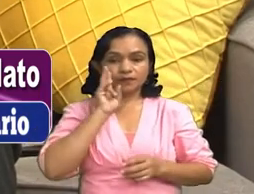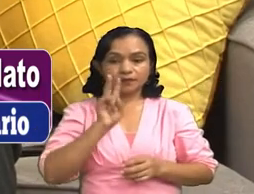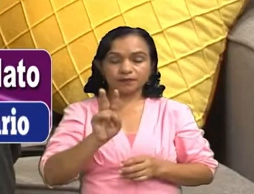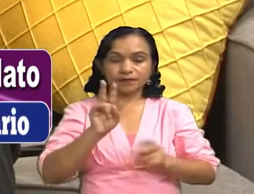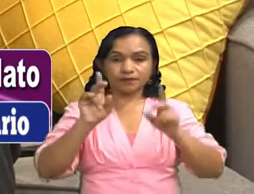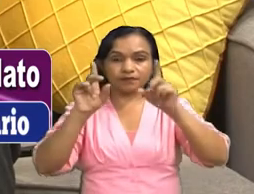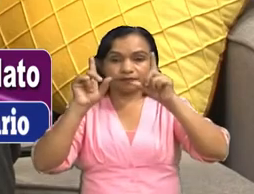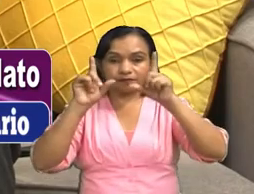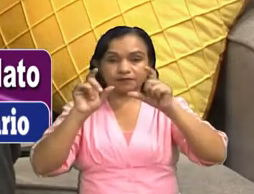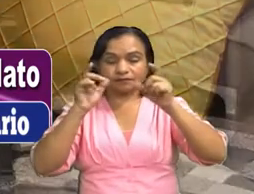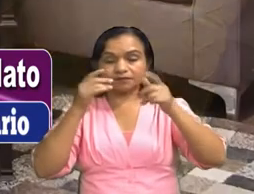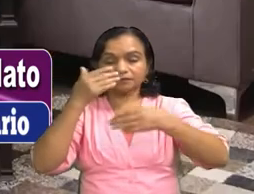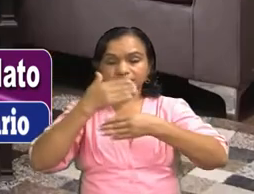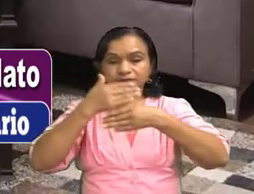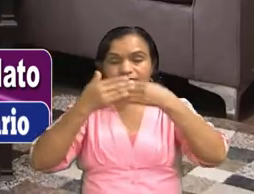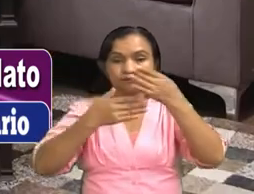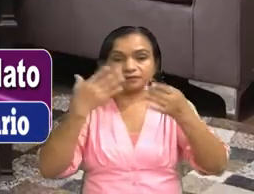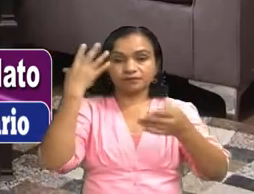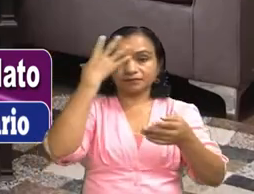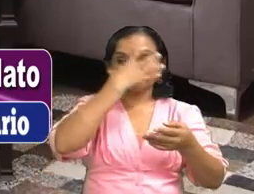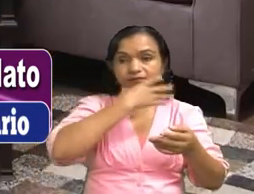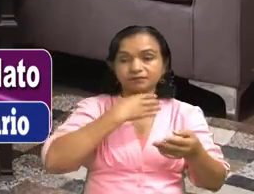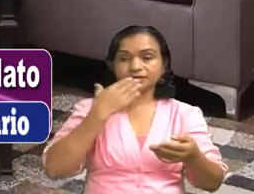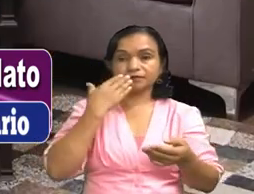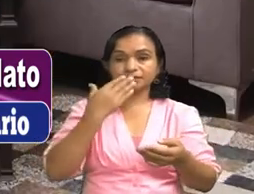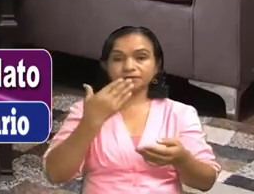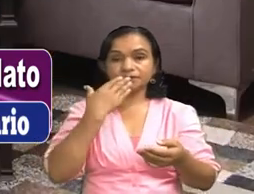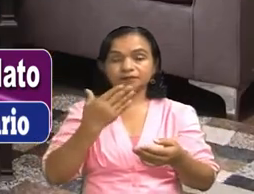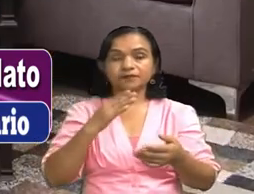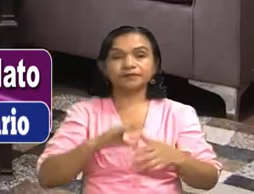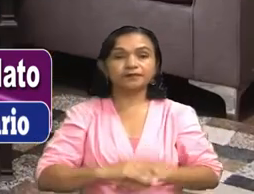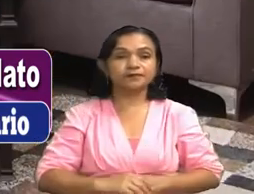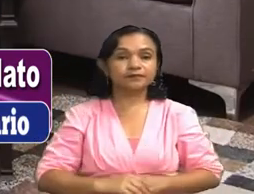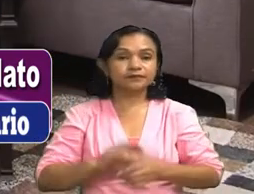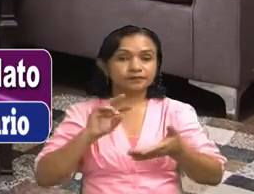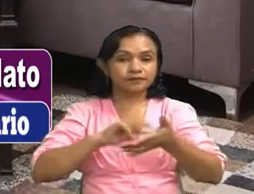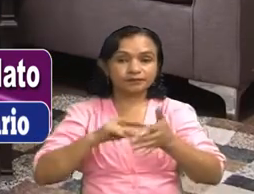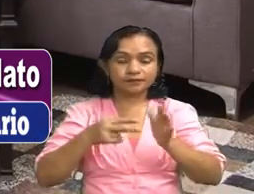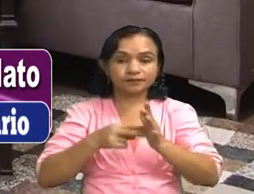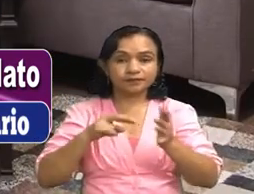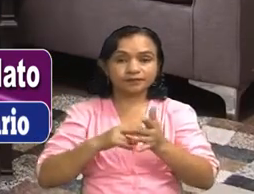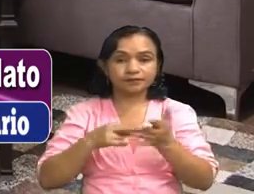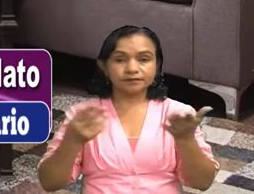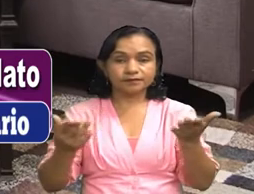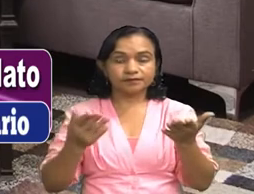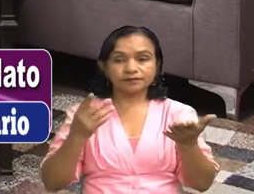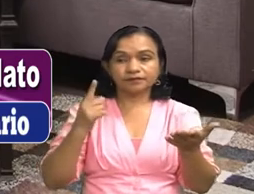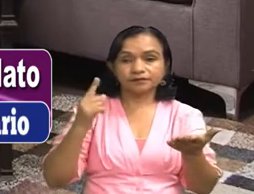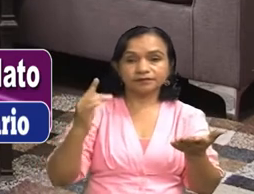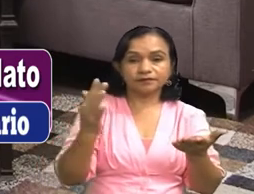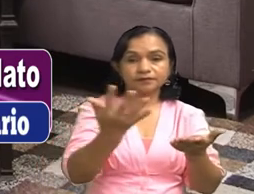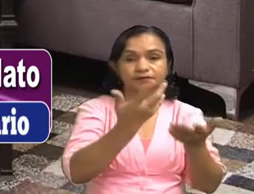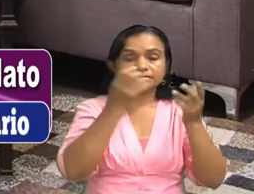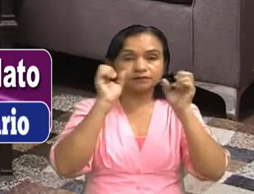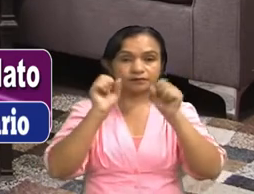es bastante... Es muy buena. Fíjate, ¿qué significa? Nosotros